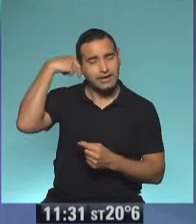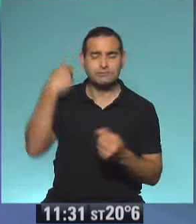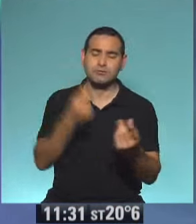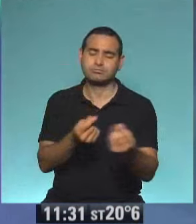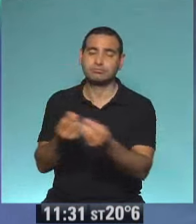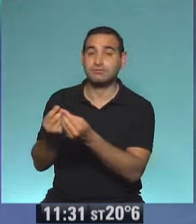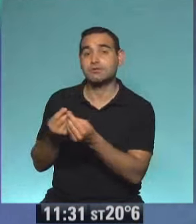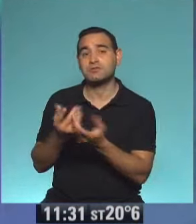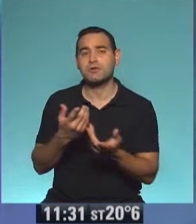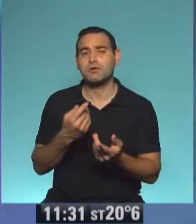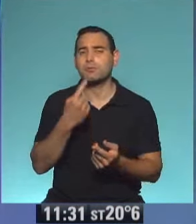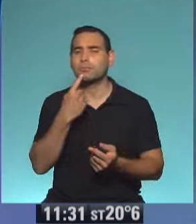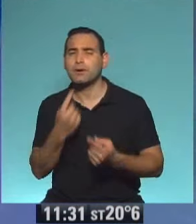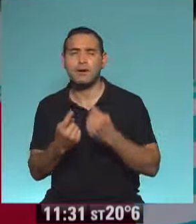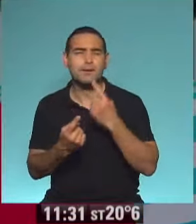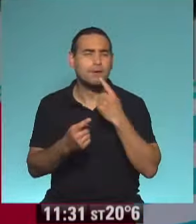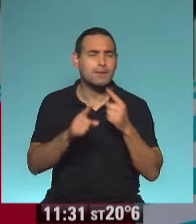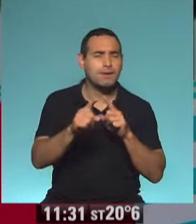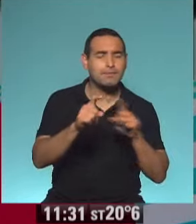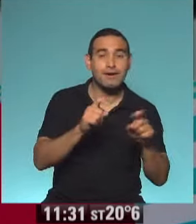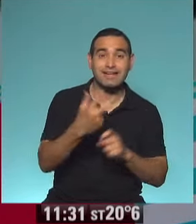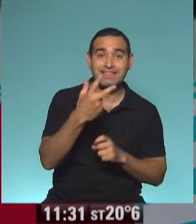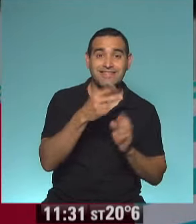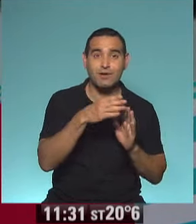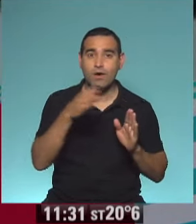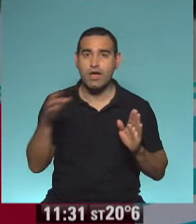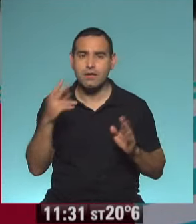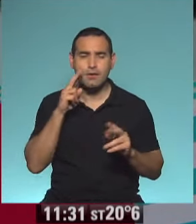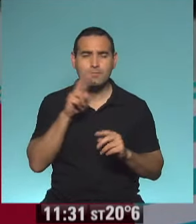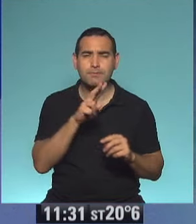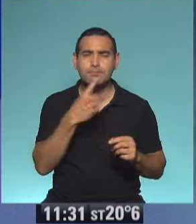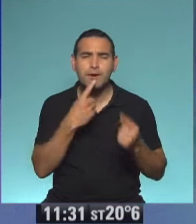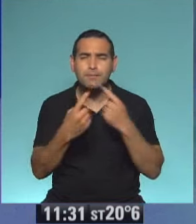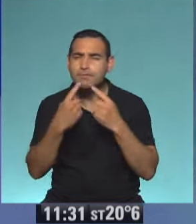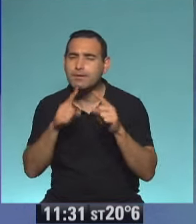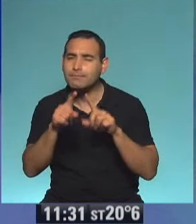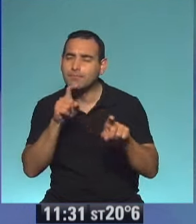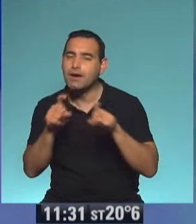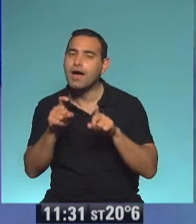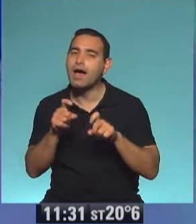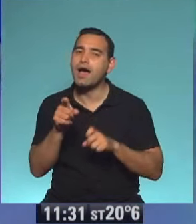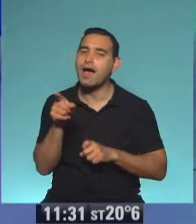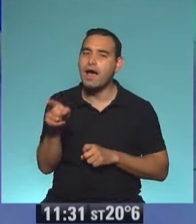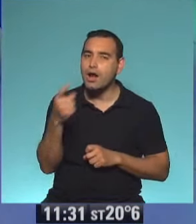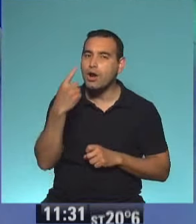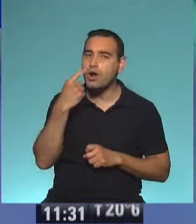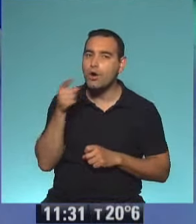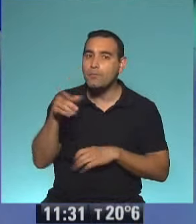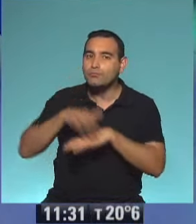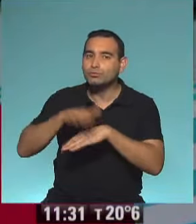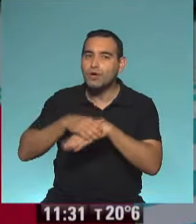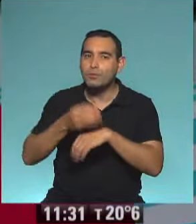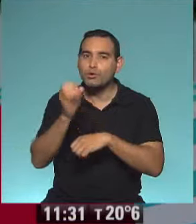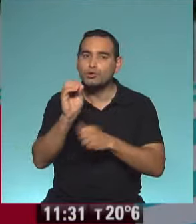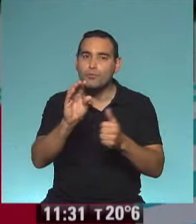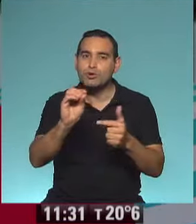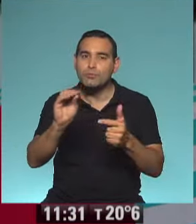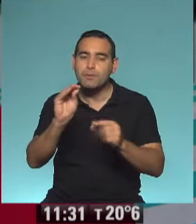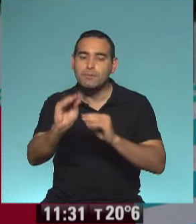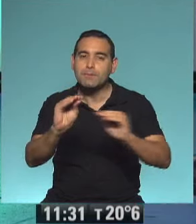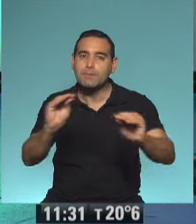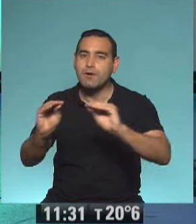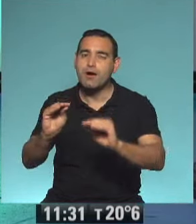Un poco aquí y allá, en solo 3 cuadras lo pudo saber todo. Así que él pone los nombres, pensó. Eso me